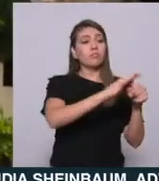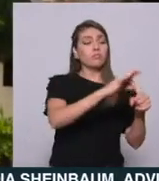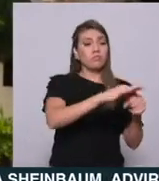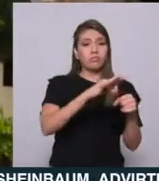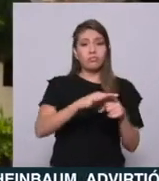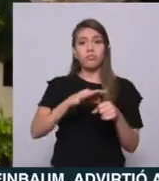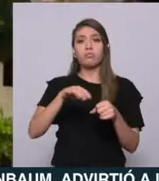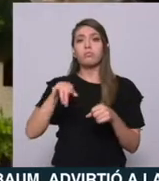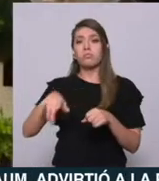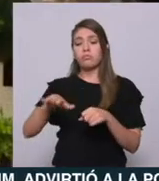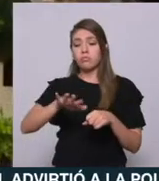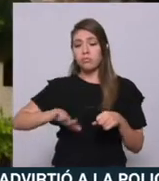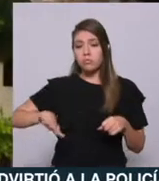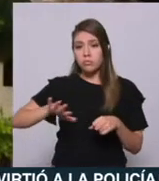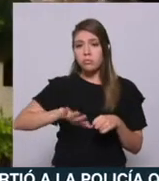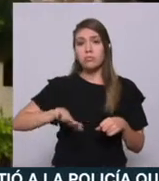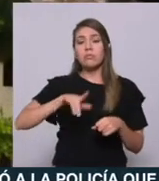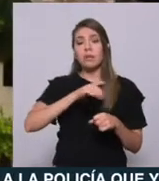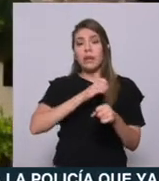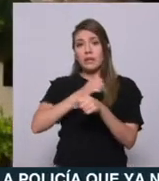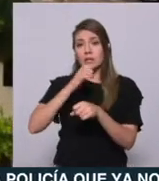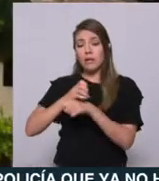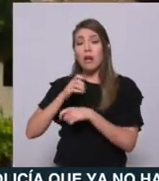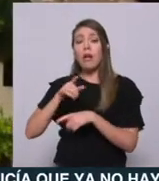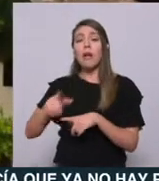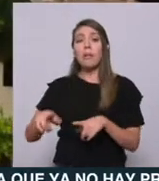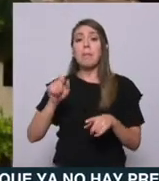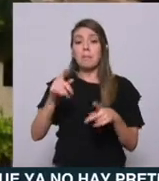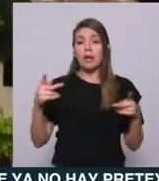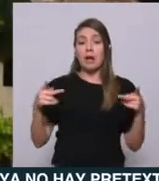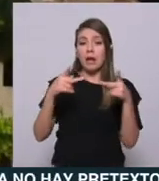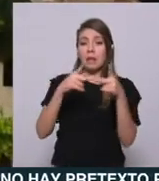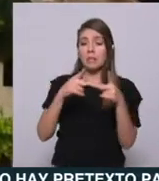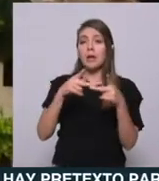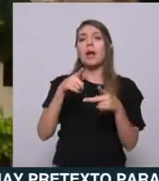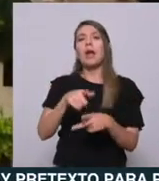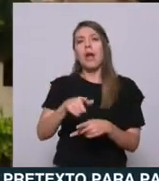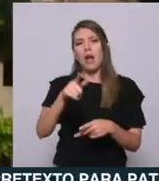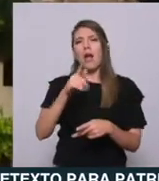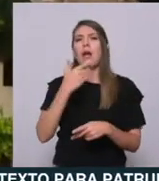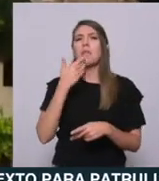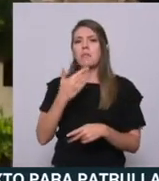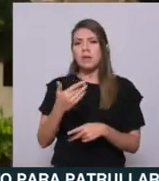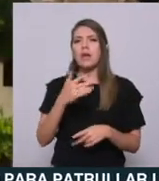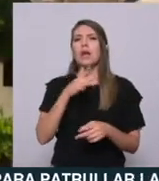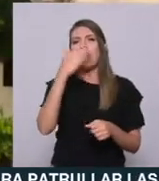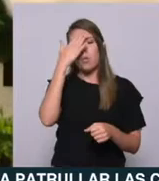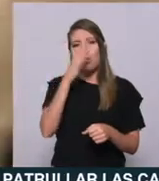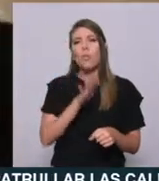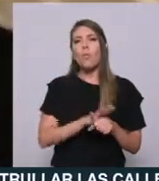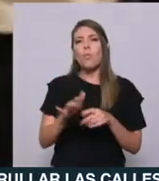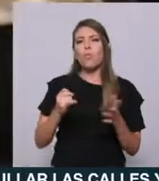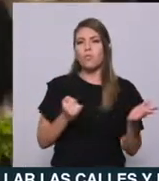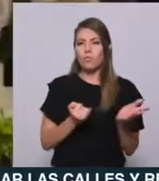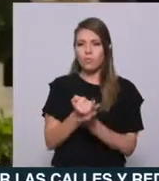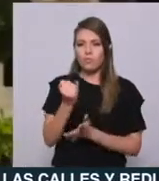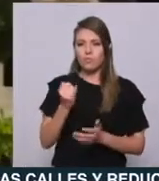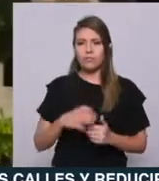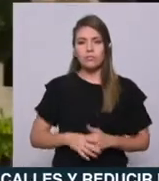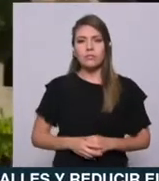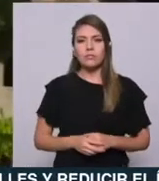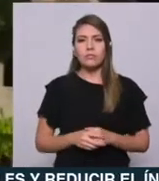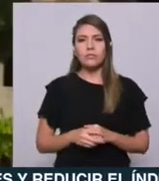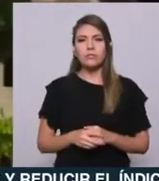las locales. ¿Qué es lo que van a hacer ustedes como partido político para pues tratar de apoyar a